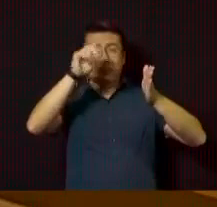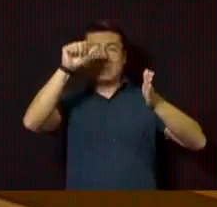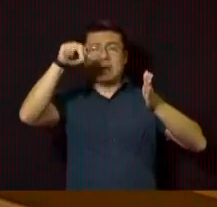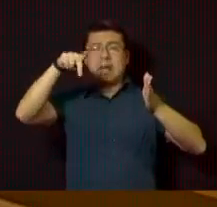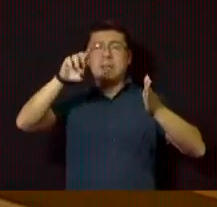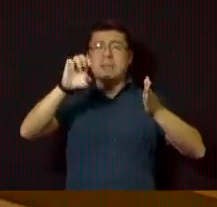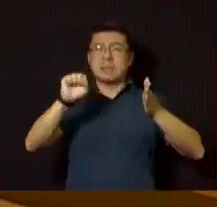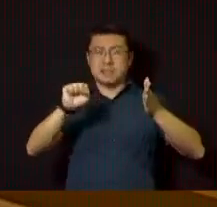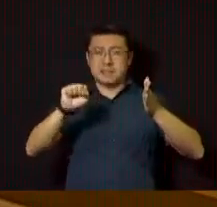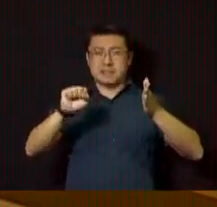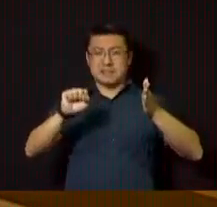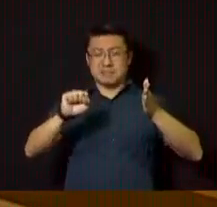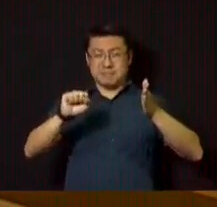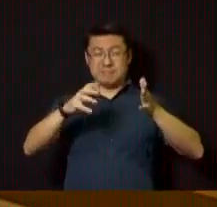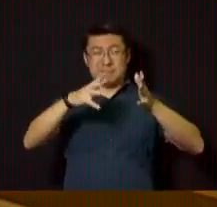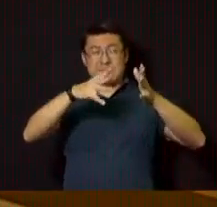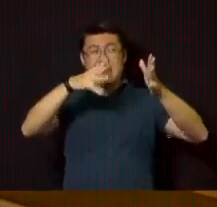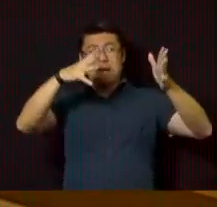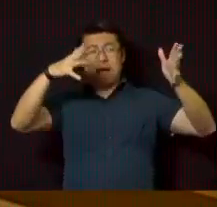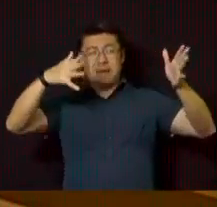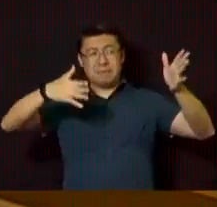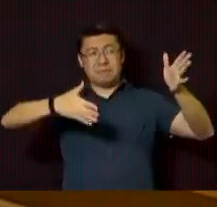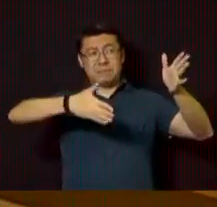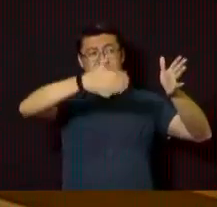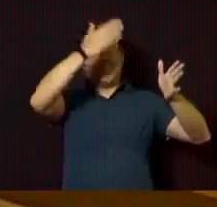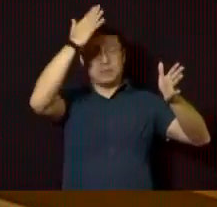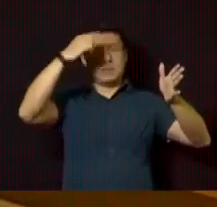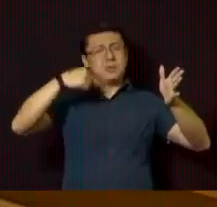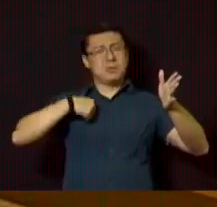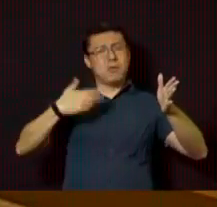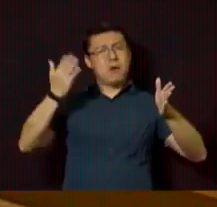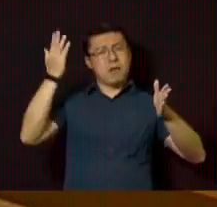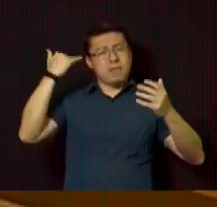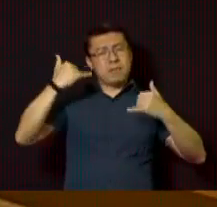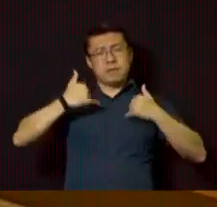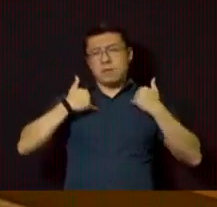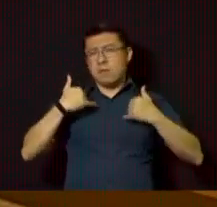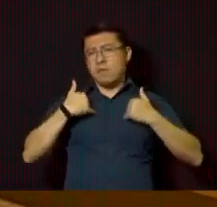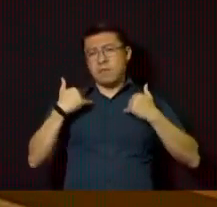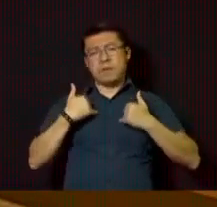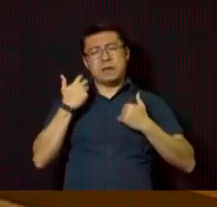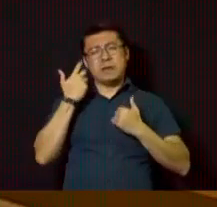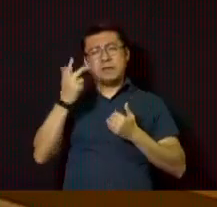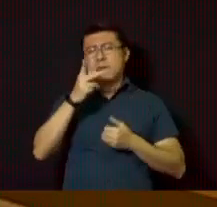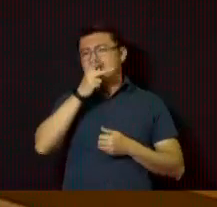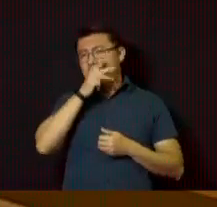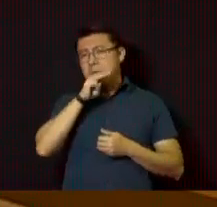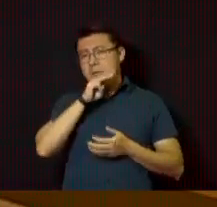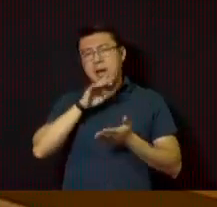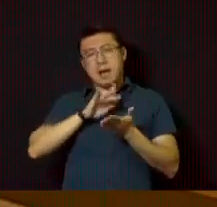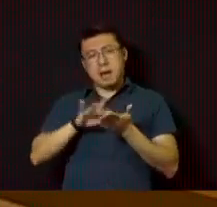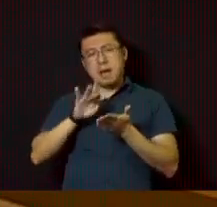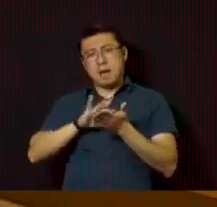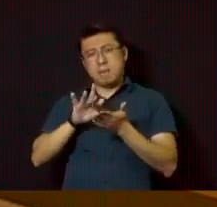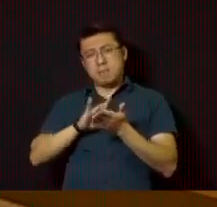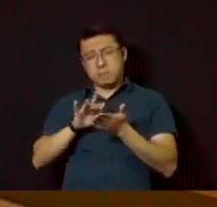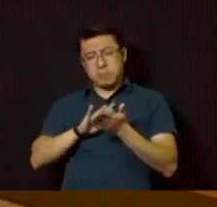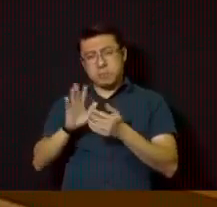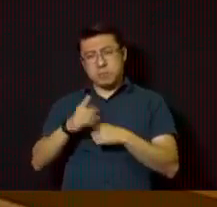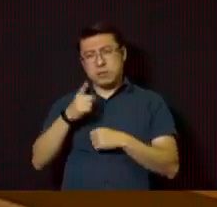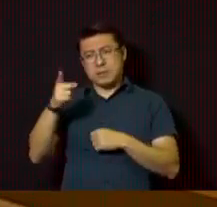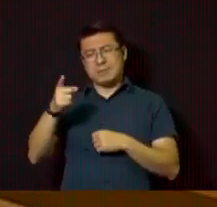joven, pues tenía ganas de salir adelante, de ayudar a mis papás porque estaban pasando una situación económica